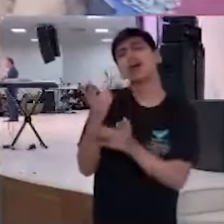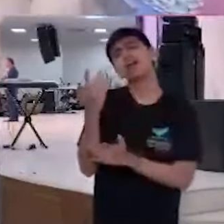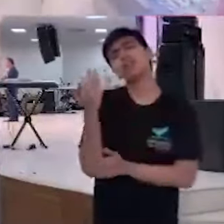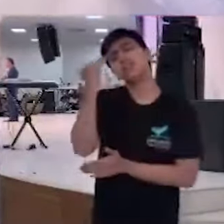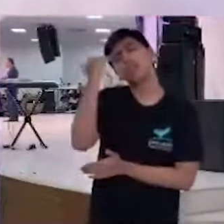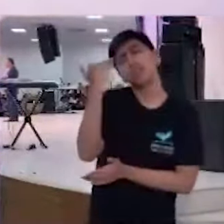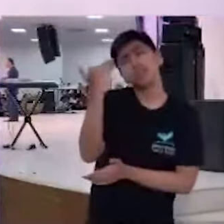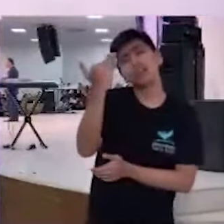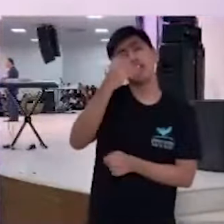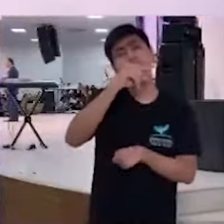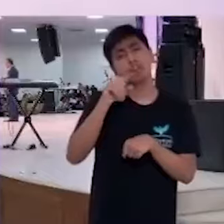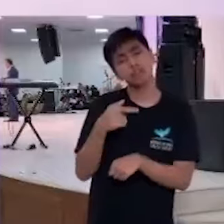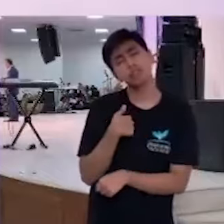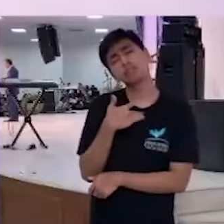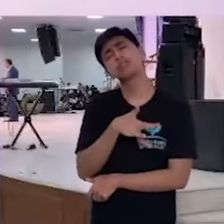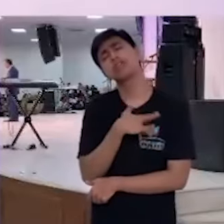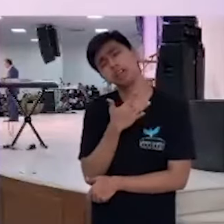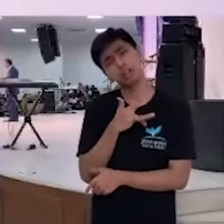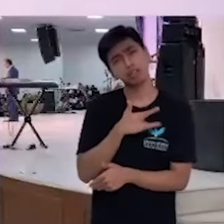emocional.